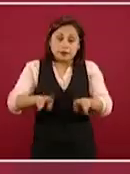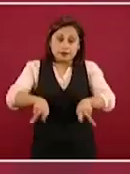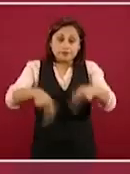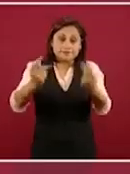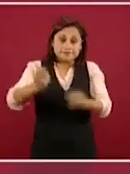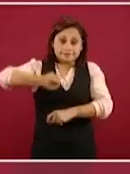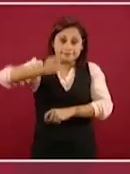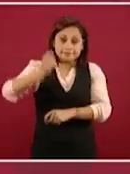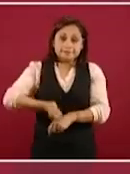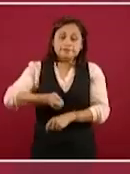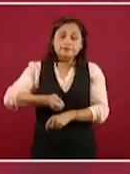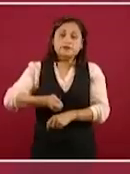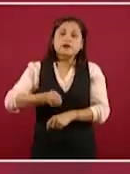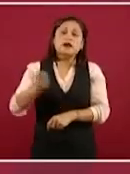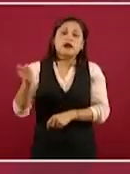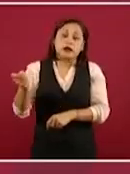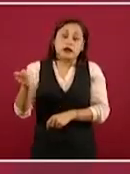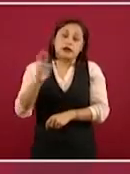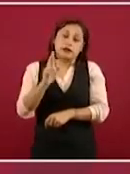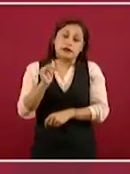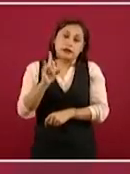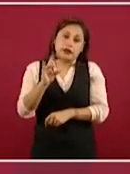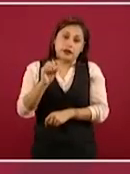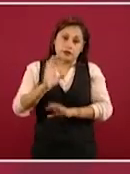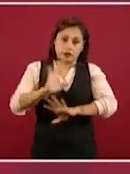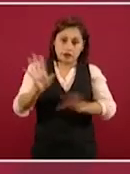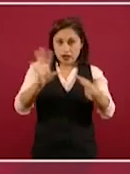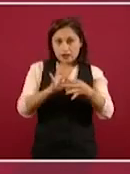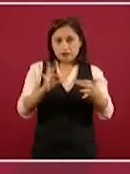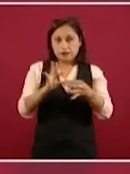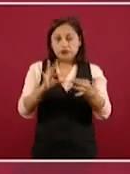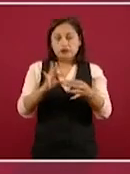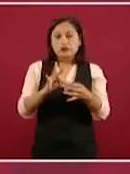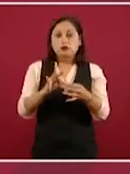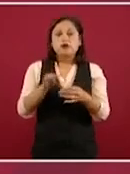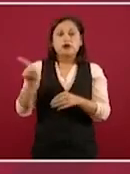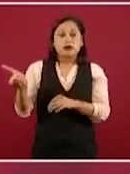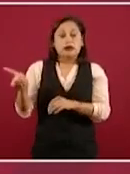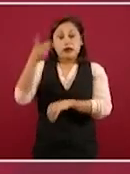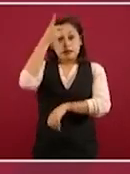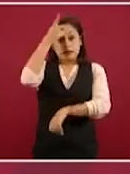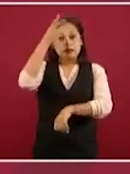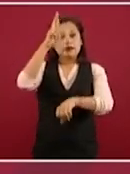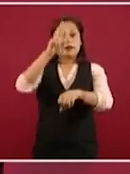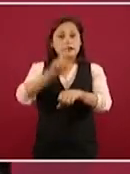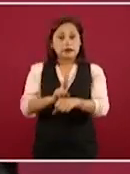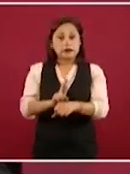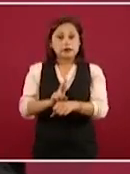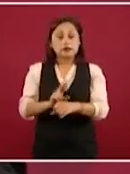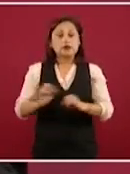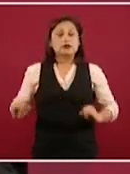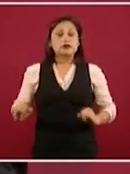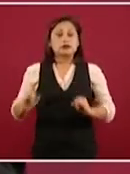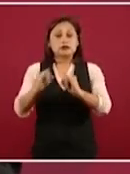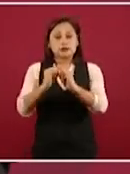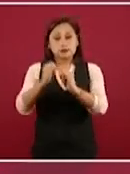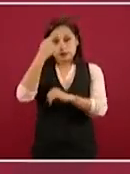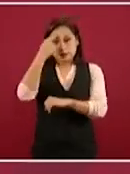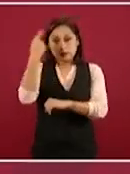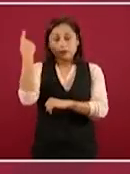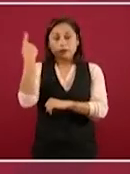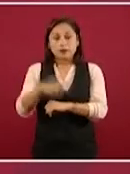como lo mencionó Ricardo Rodríguez, que es el director del Instituto para Devolver al Pueblo lo Robado,